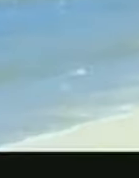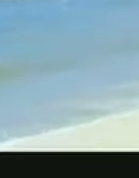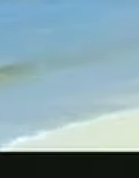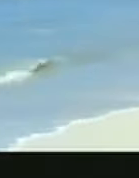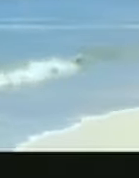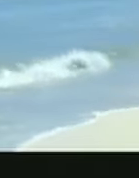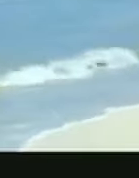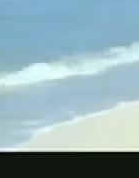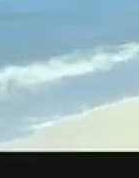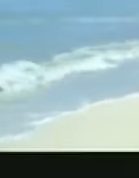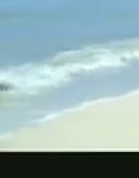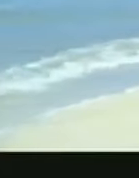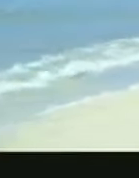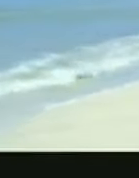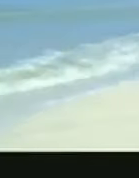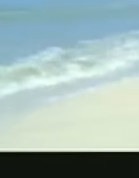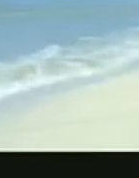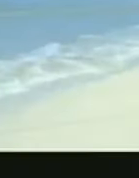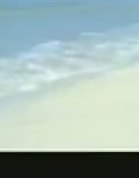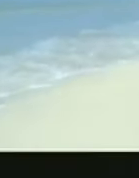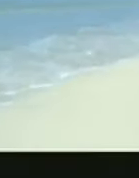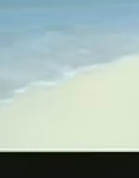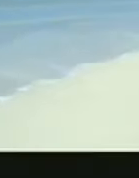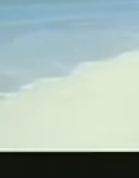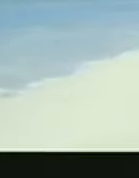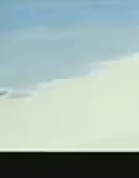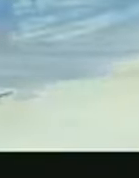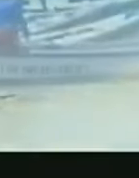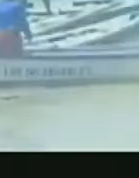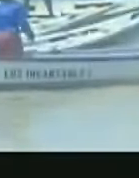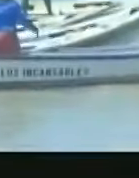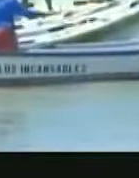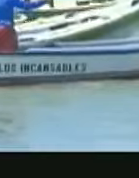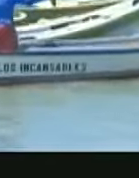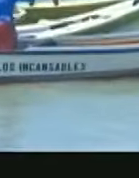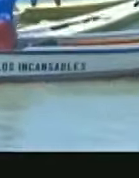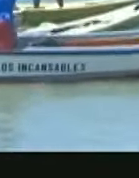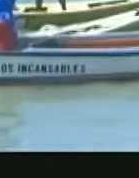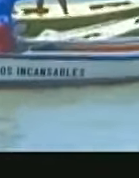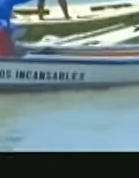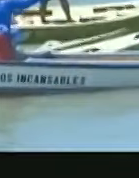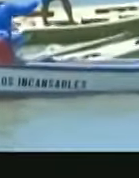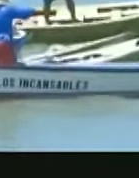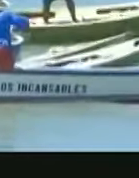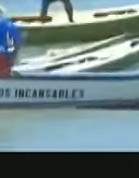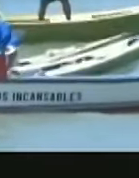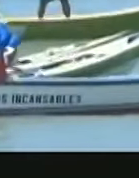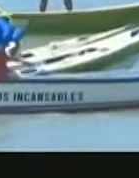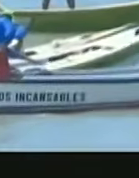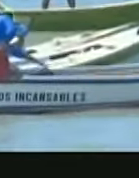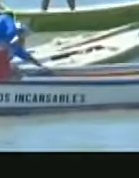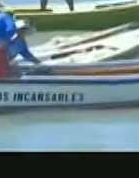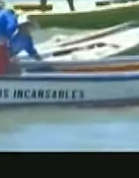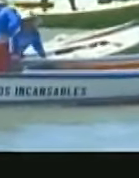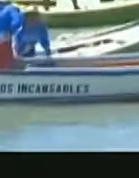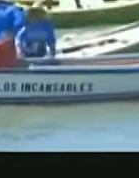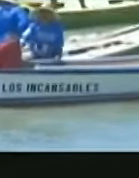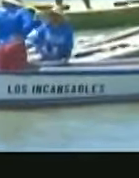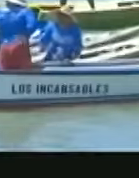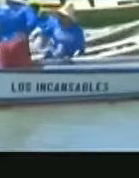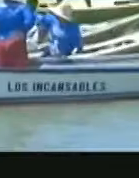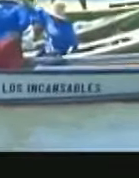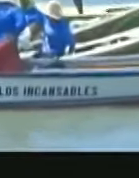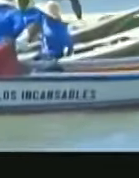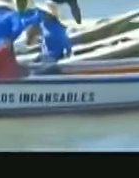es, de inmediato establecemos este contacto desde la histórica y emblemática población de Carúpano, la segunda ciudad más